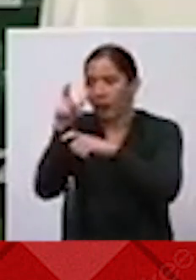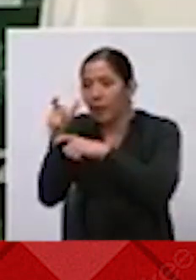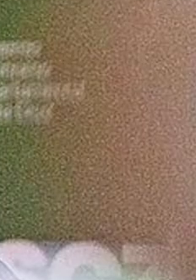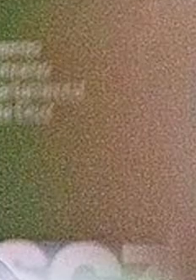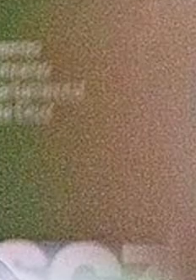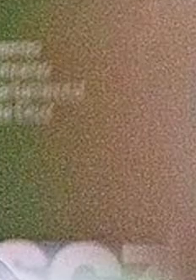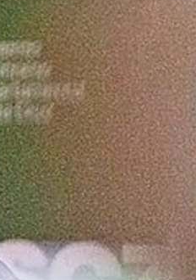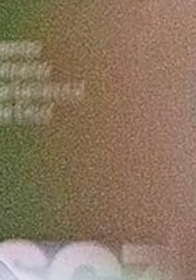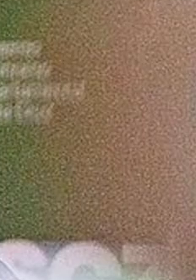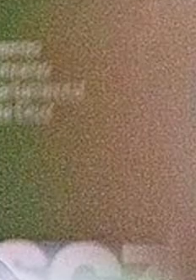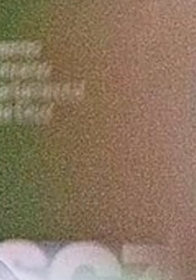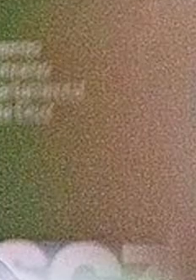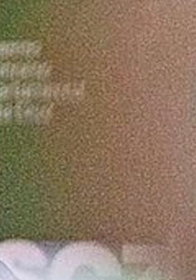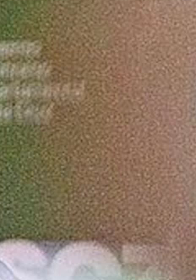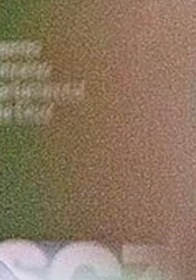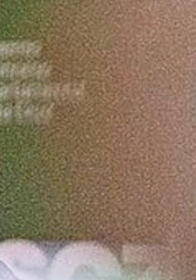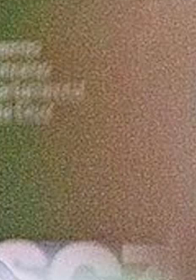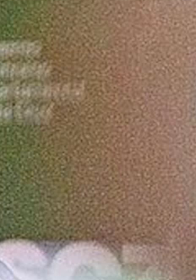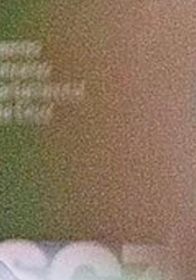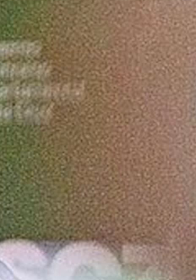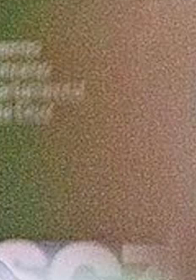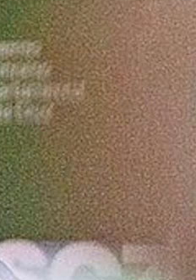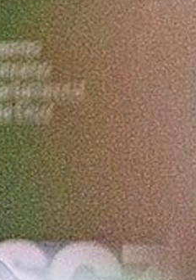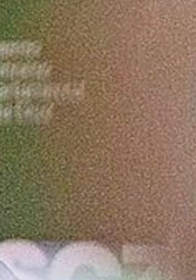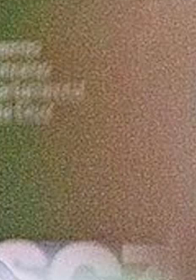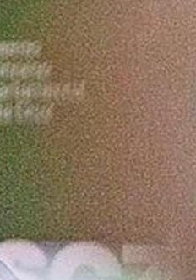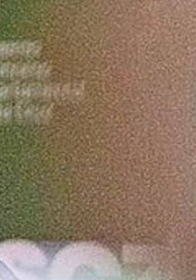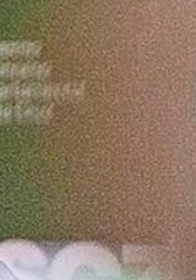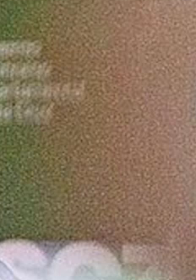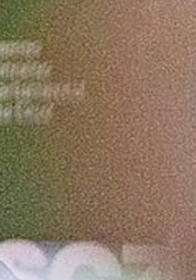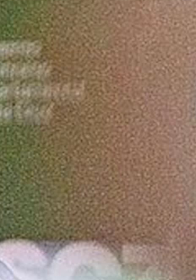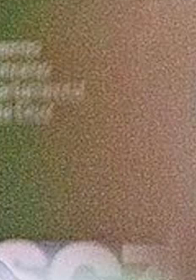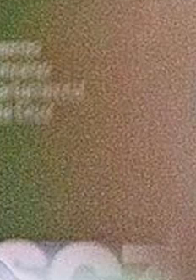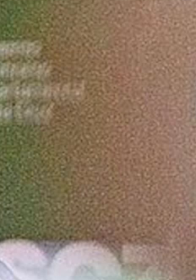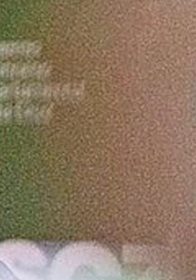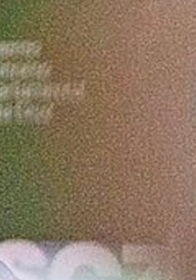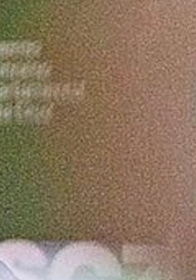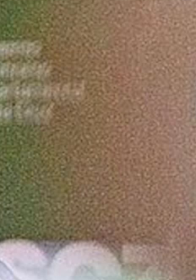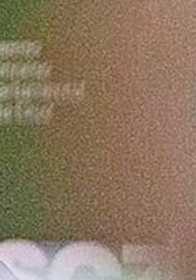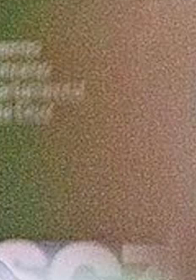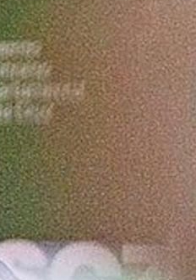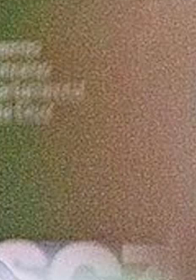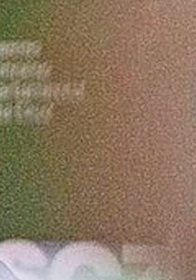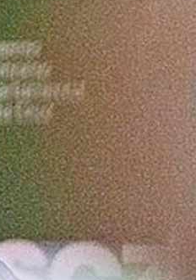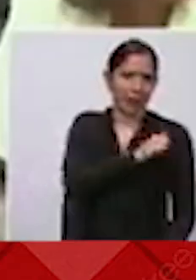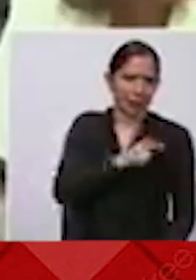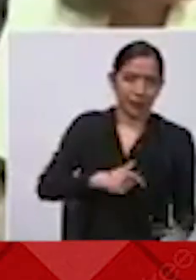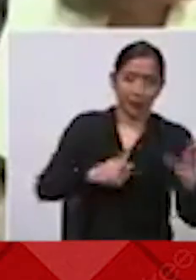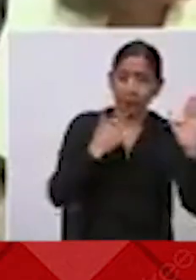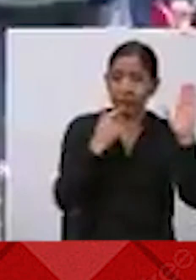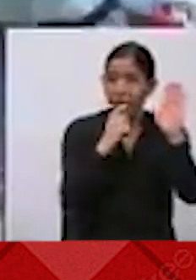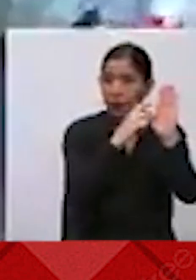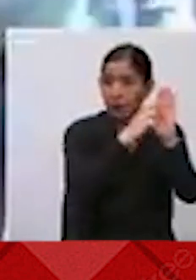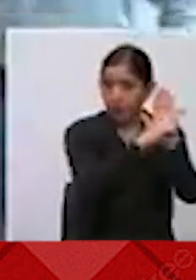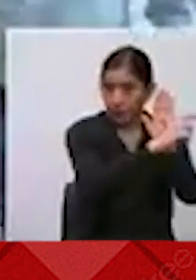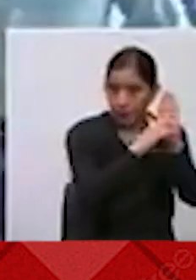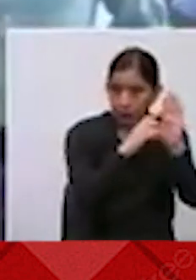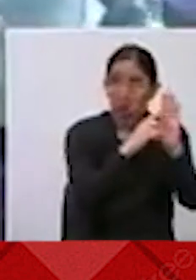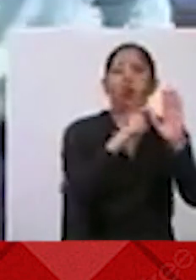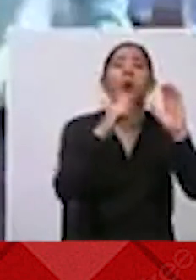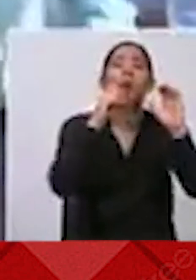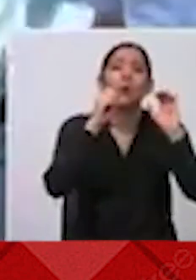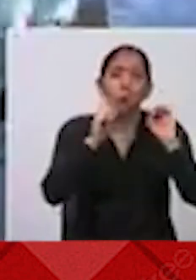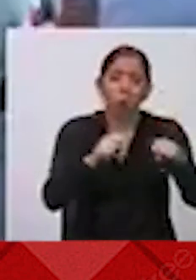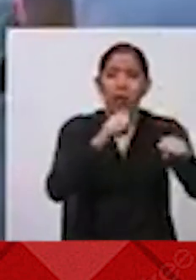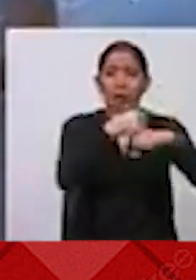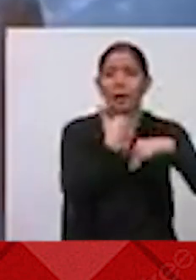instancias de gobiernos subnacionales. Y señala que a través de las comisiones pertinentes se podrá requerir informes,